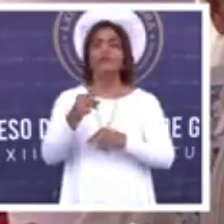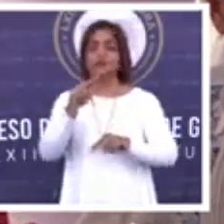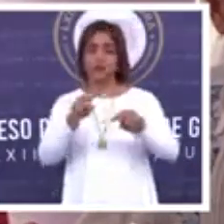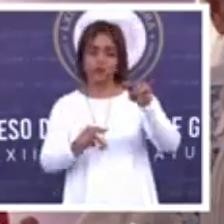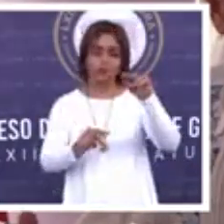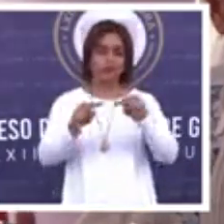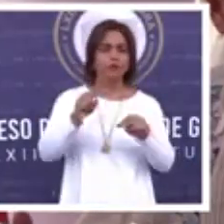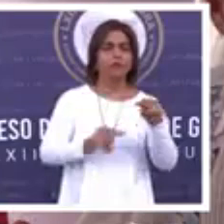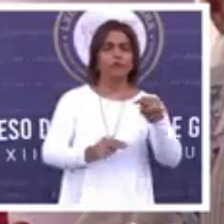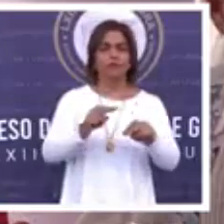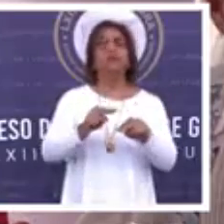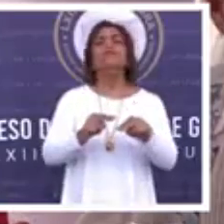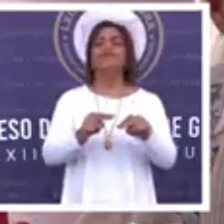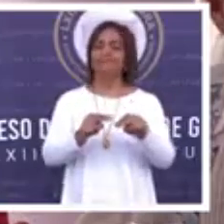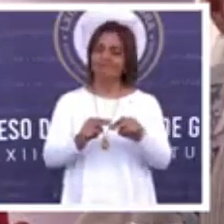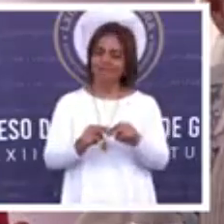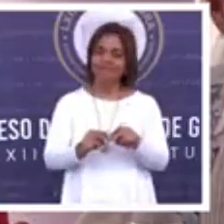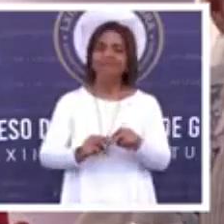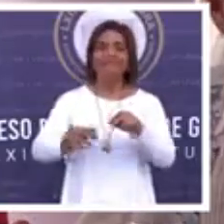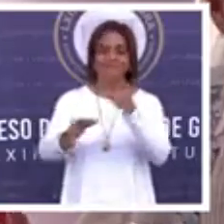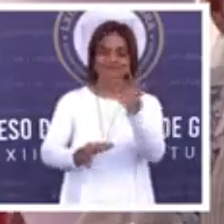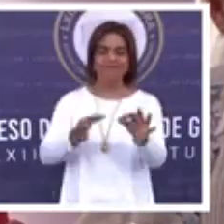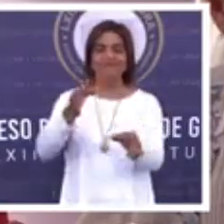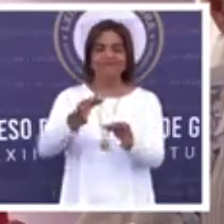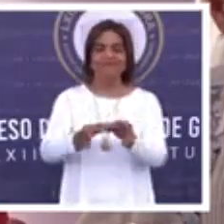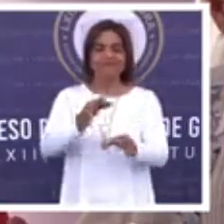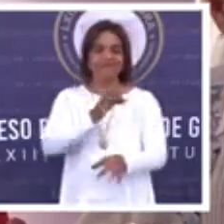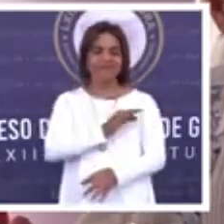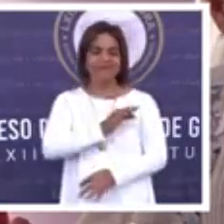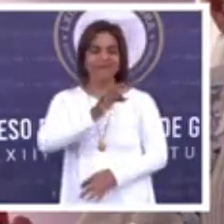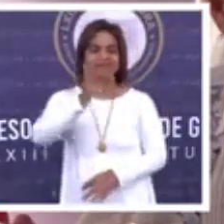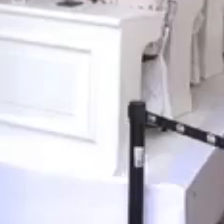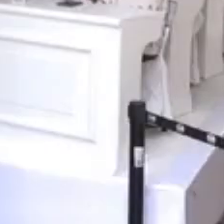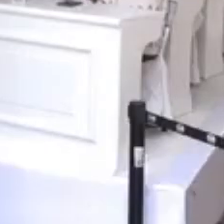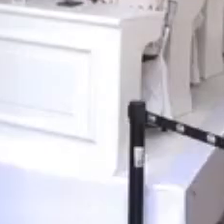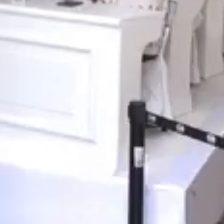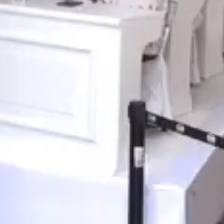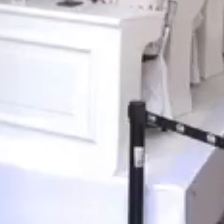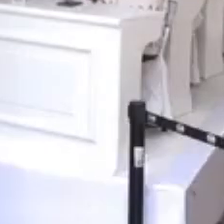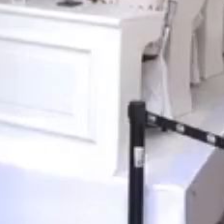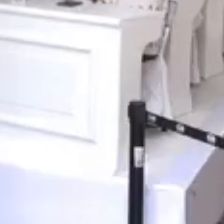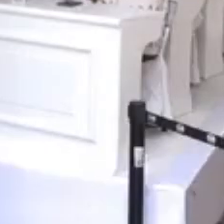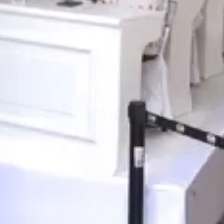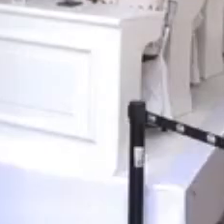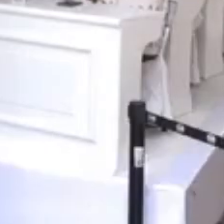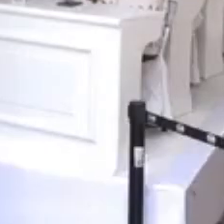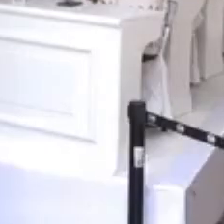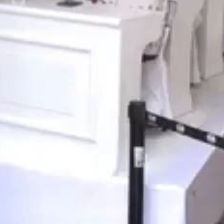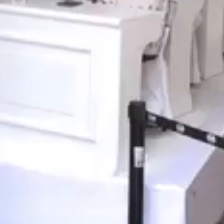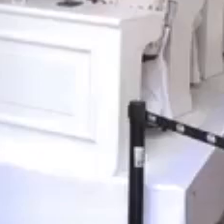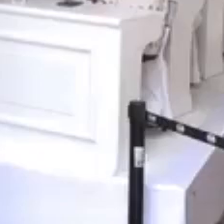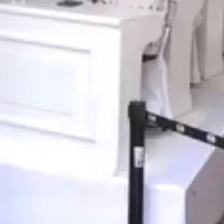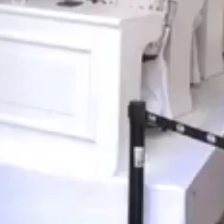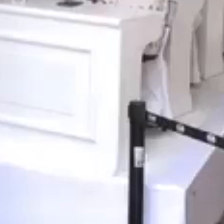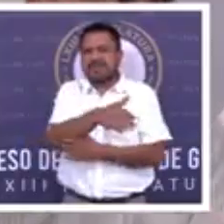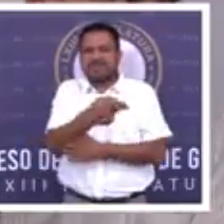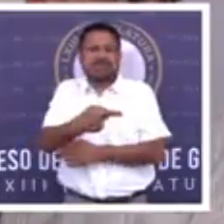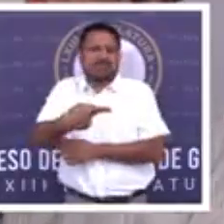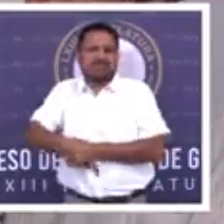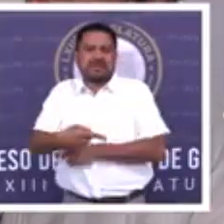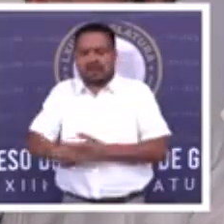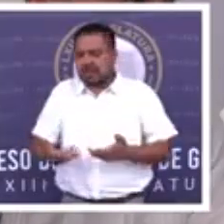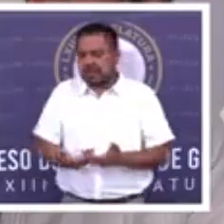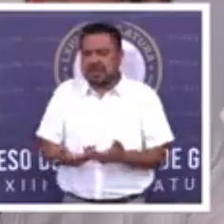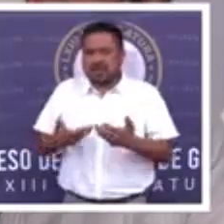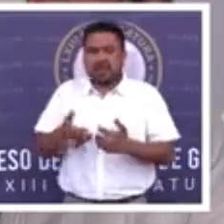la altura de las circunstancias que hoy vivimos. En la sesión estuvieron presentes la gobernadora del estado,